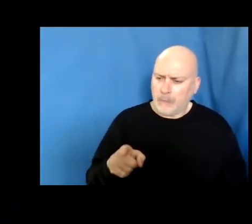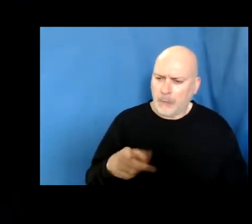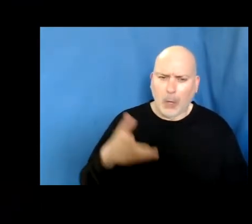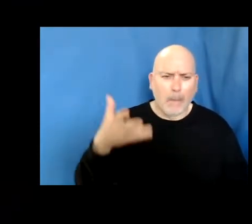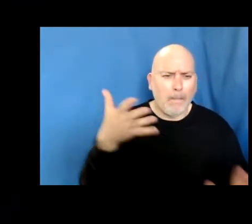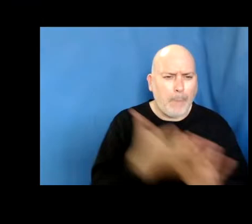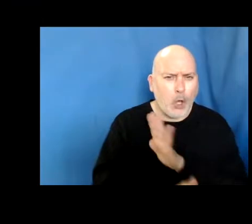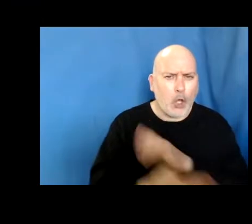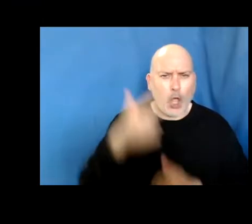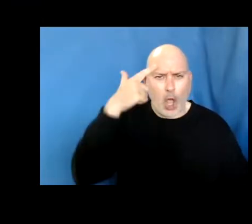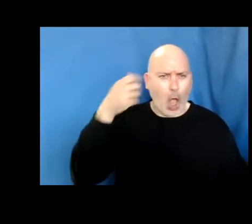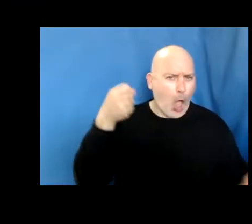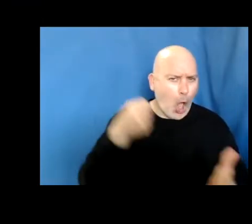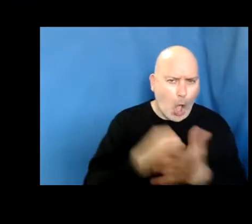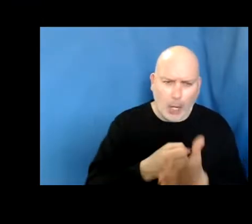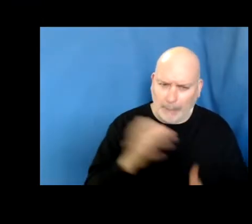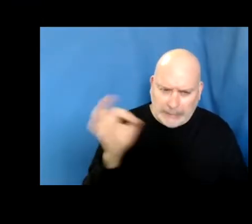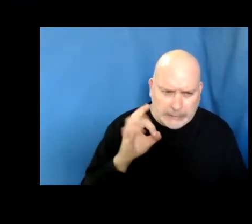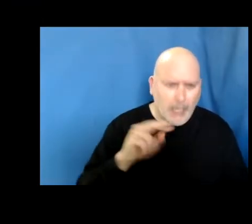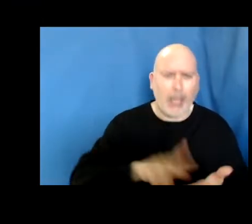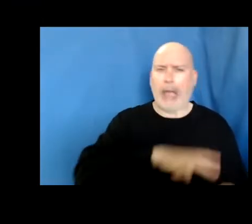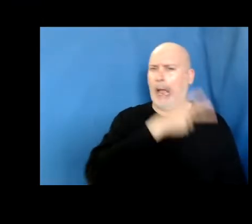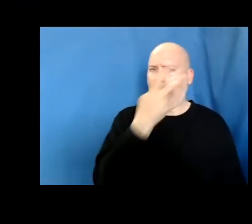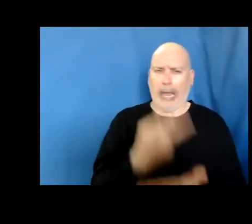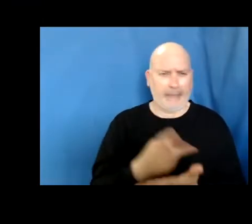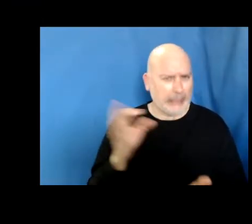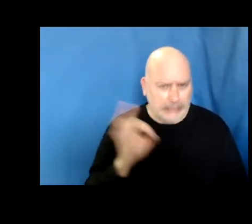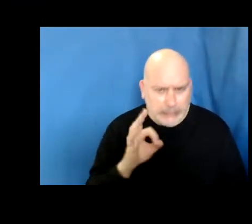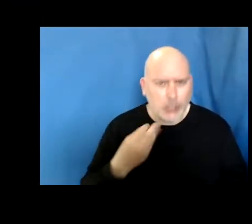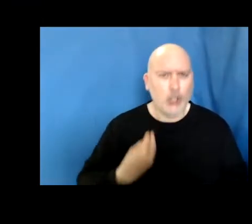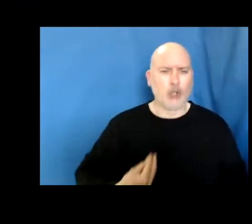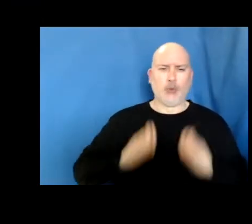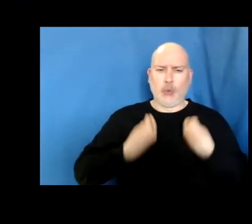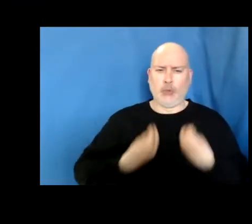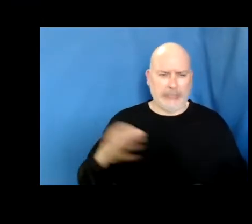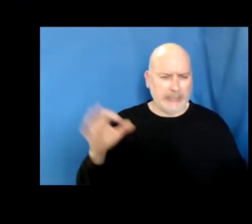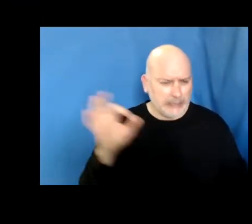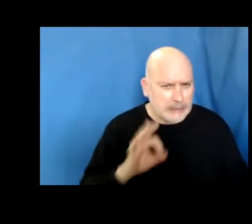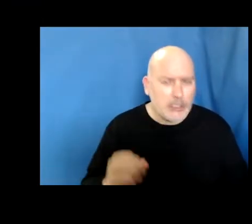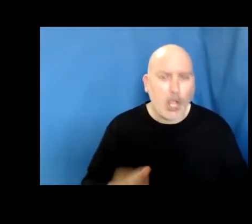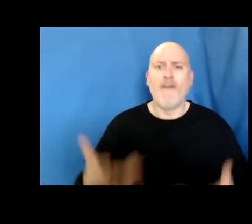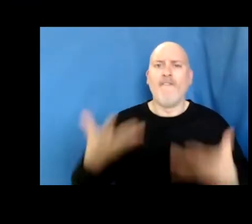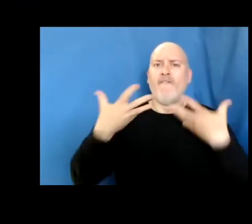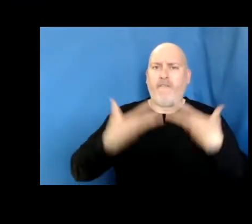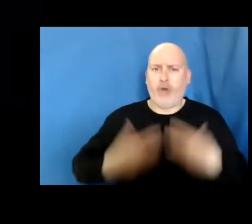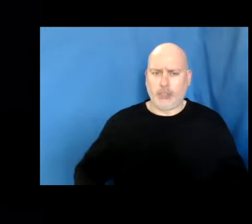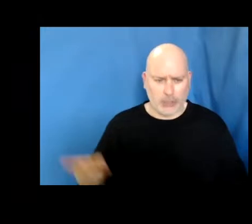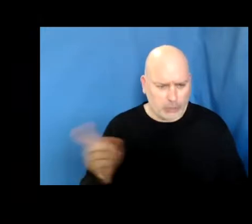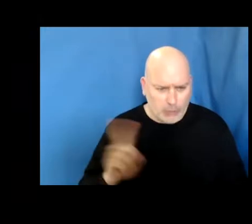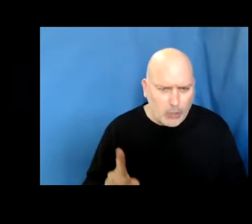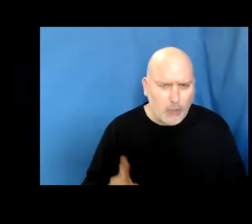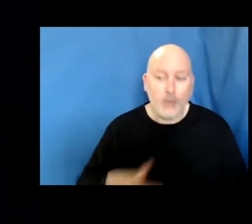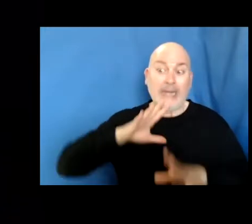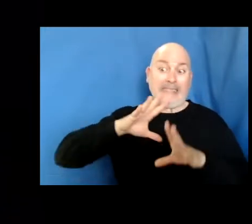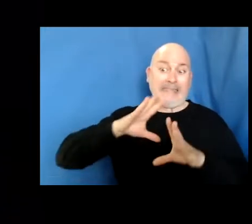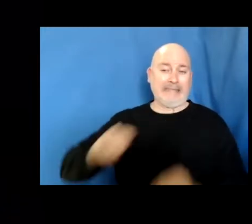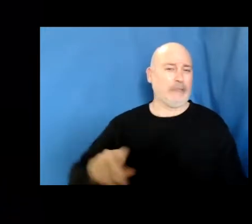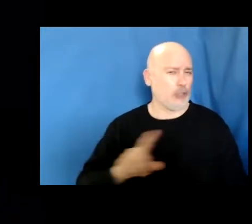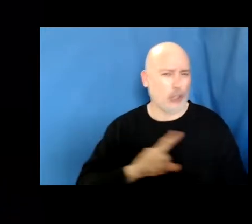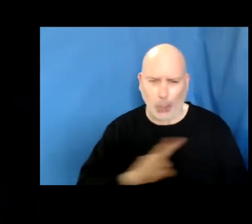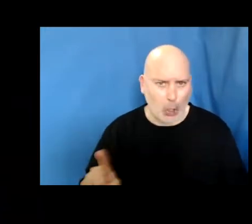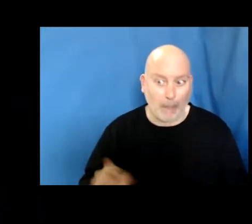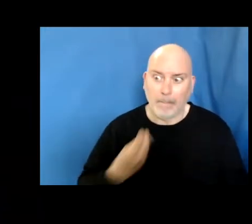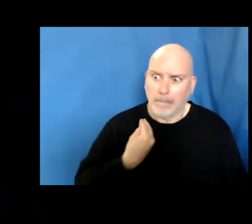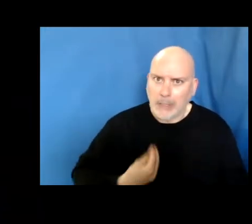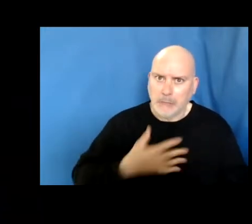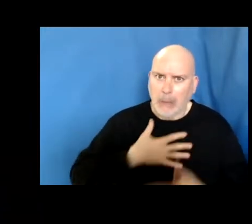un golpe, ni por una caída, ni por un susto, ni por una frustración, ni por un enfado o regañina.